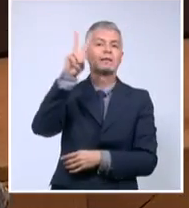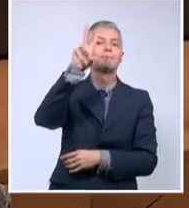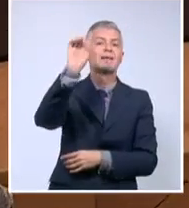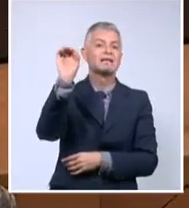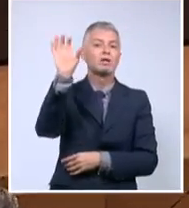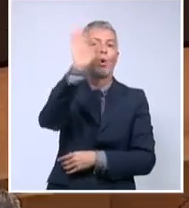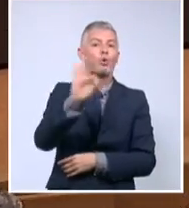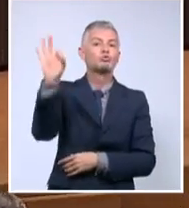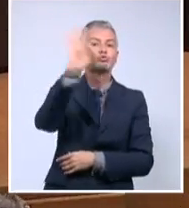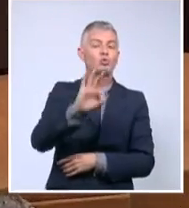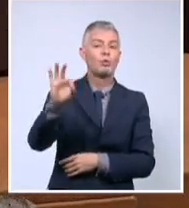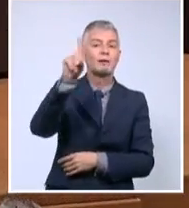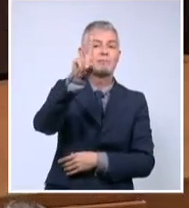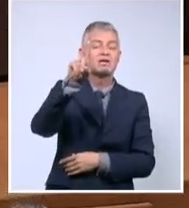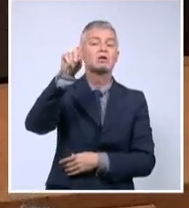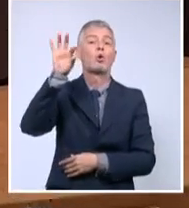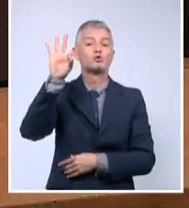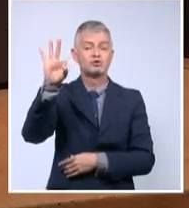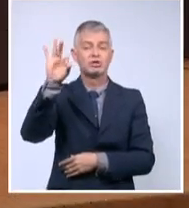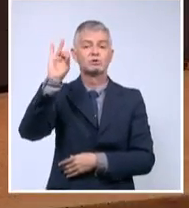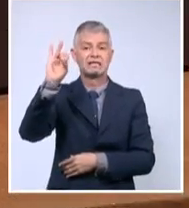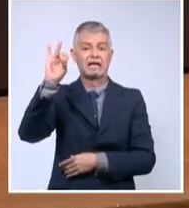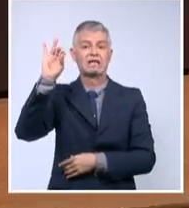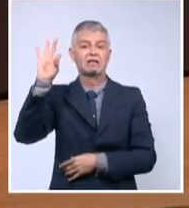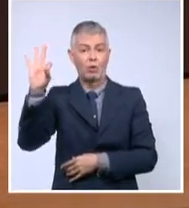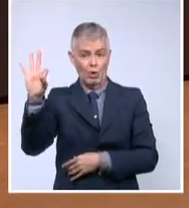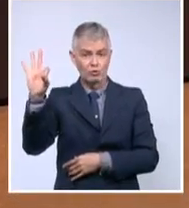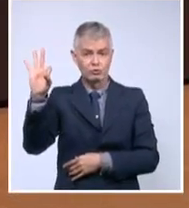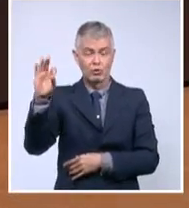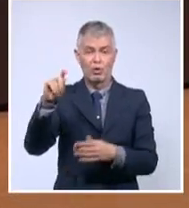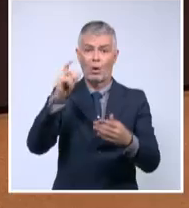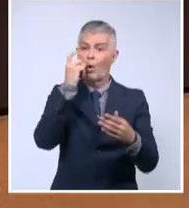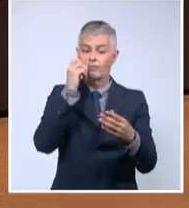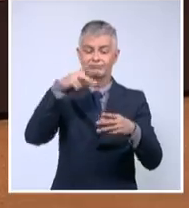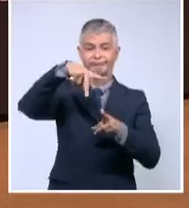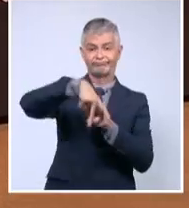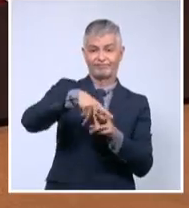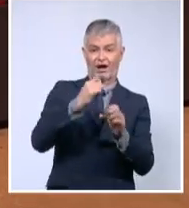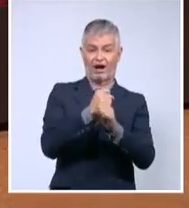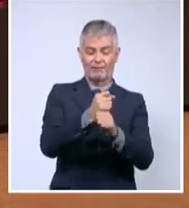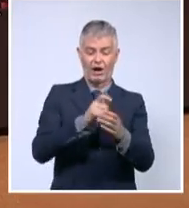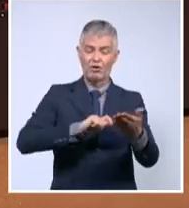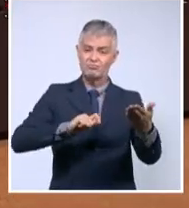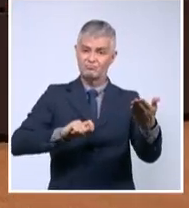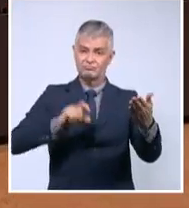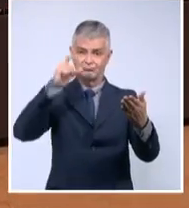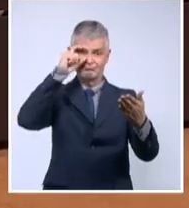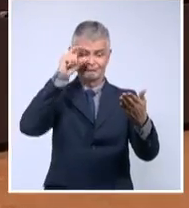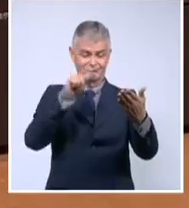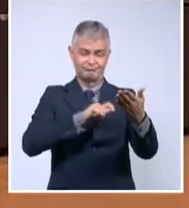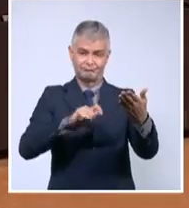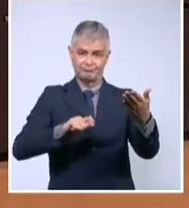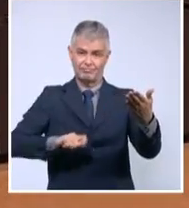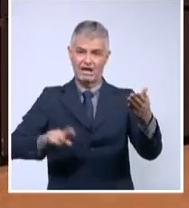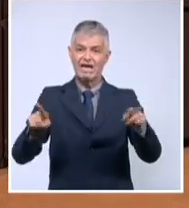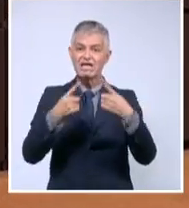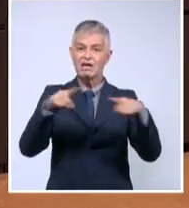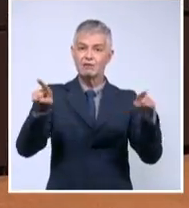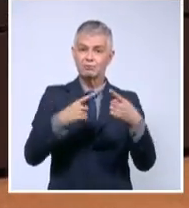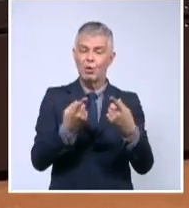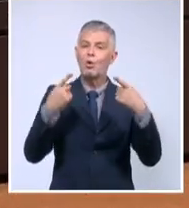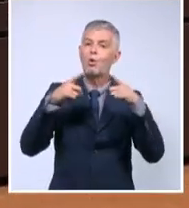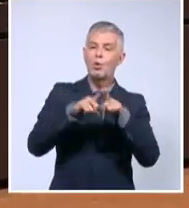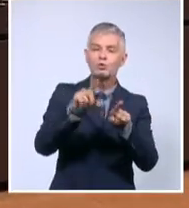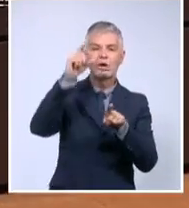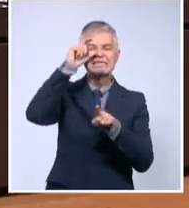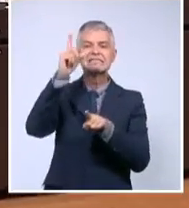Figueredo escribió la letra del himno de Bayamo a la Grupa del Caballo, sobre el que se lanzó al combate junto a Céspedes. Apuntar